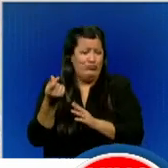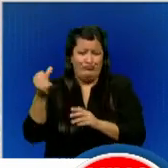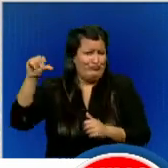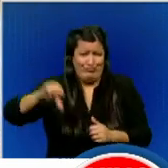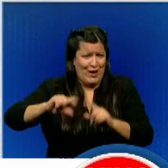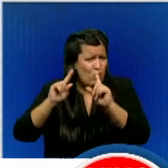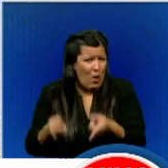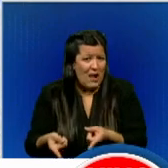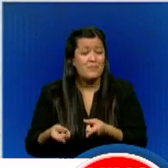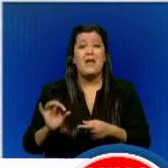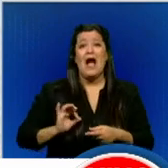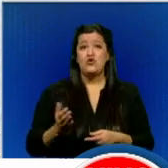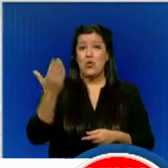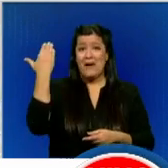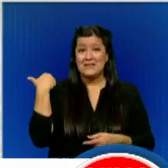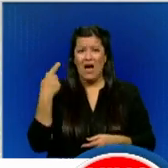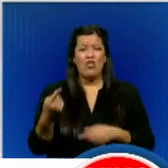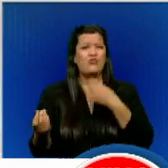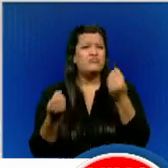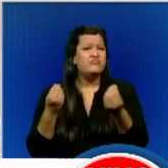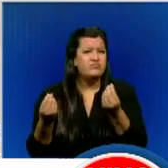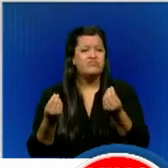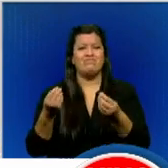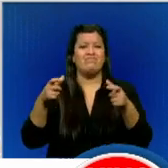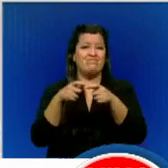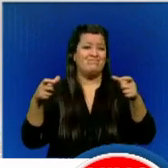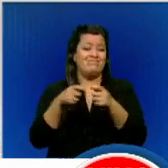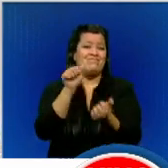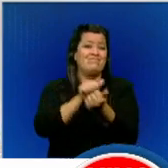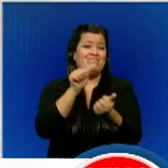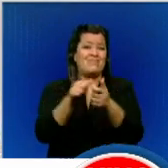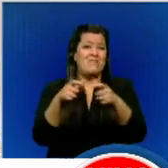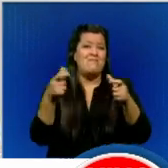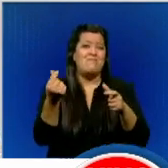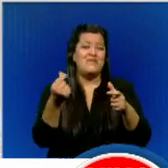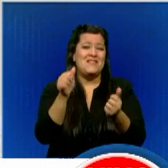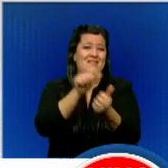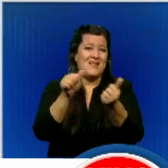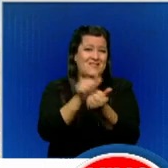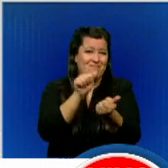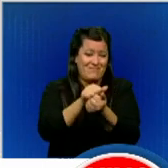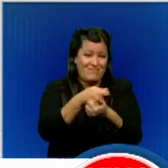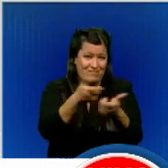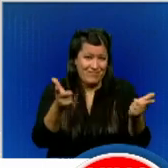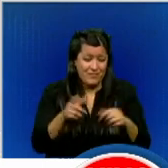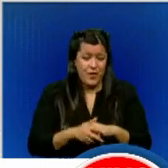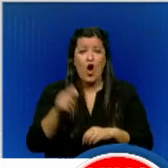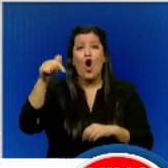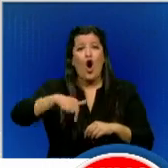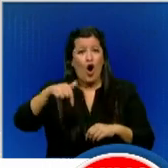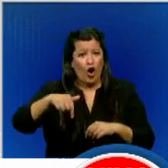año pasado básicamente por la emisión monetaria hoy tenemos un crecimiento